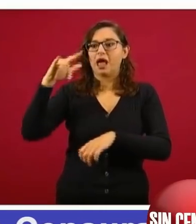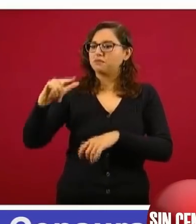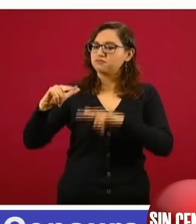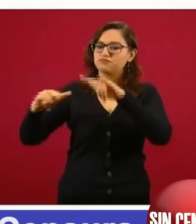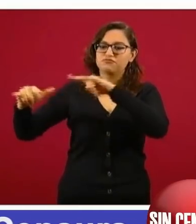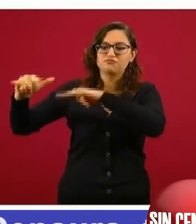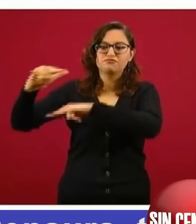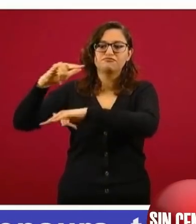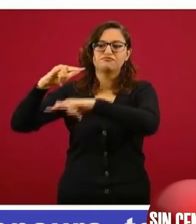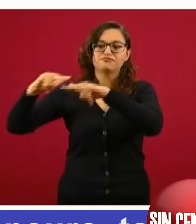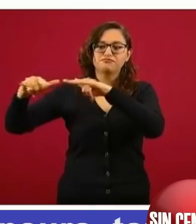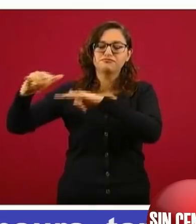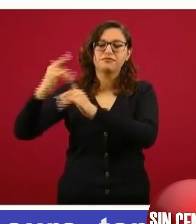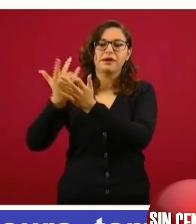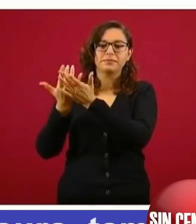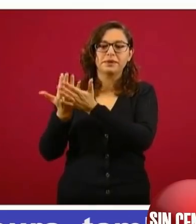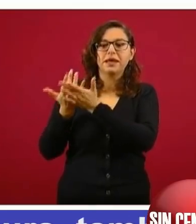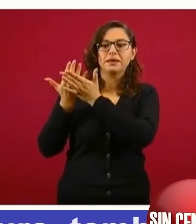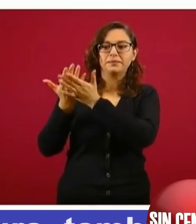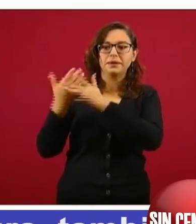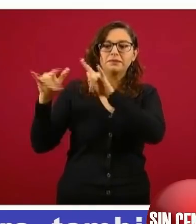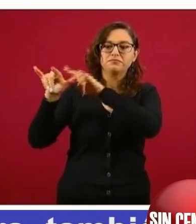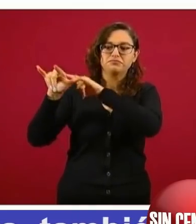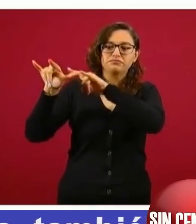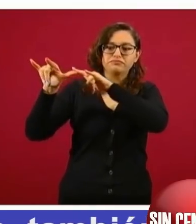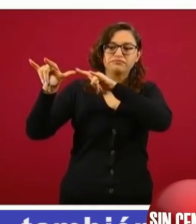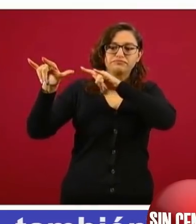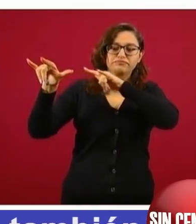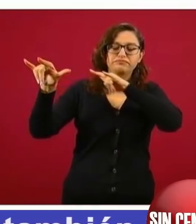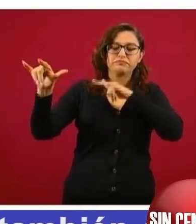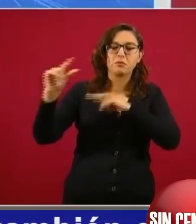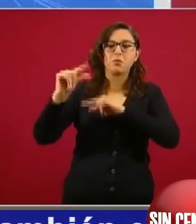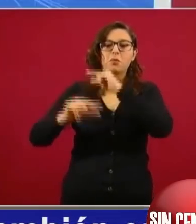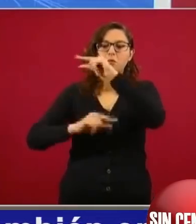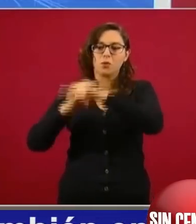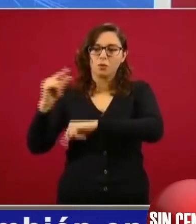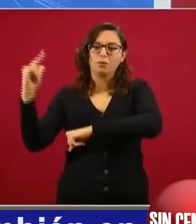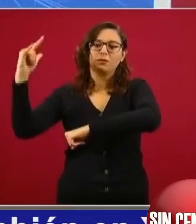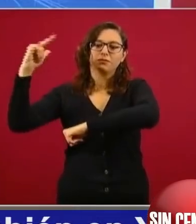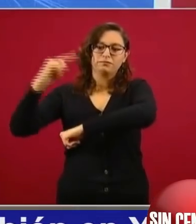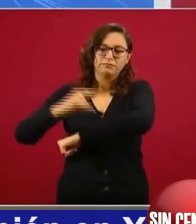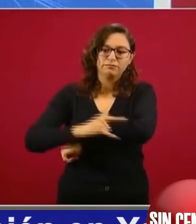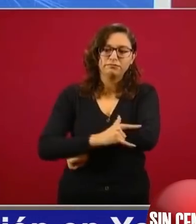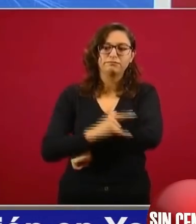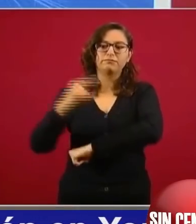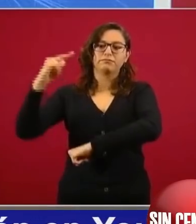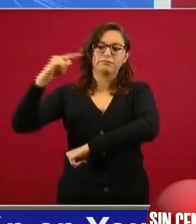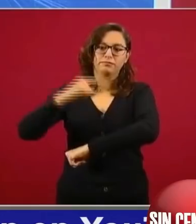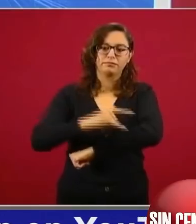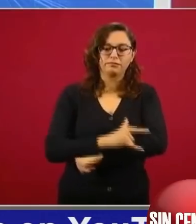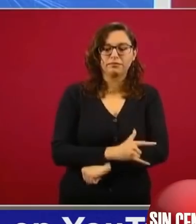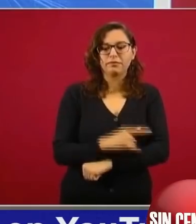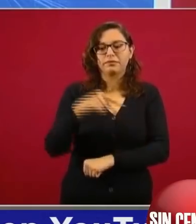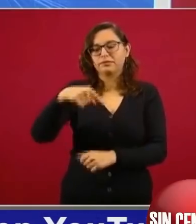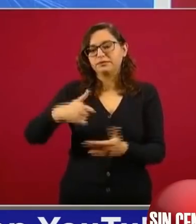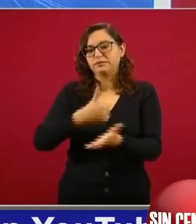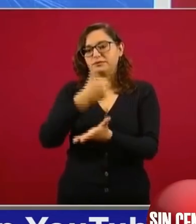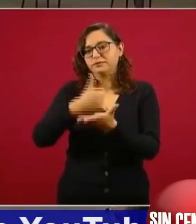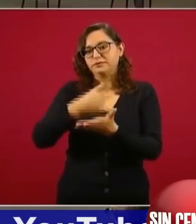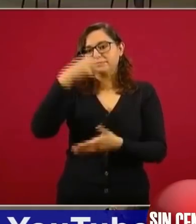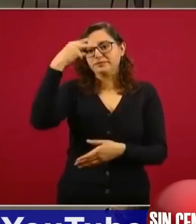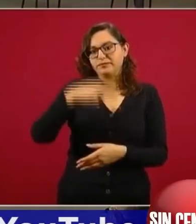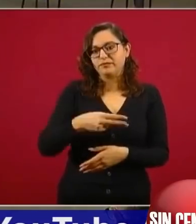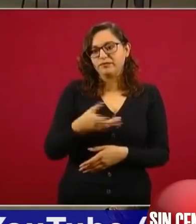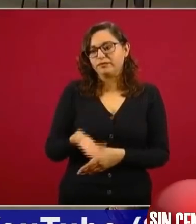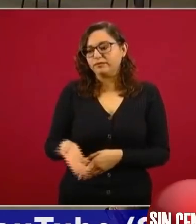todos alineados para poder ir incorporándose hacia las pistas 5 derecha o 5 izquierda. Generalmente utilizamos una